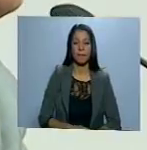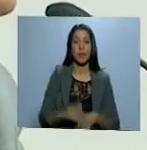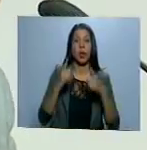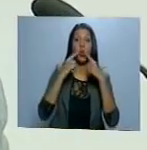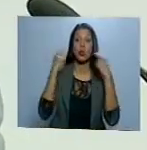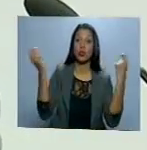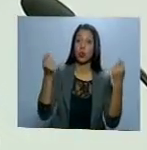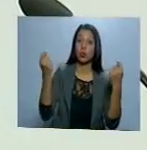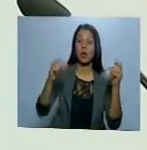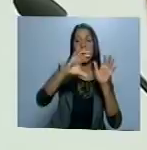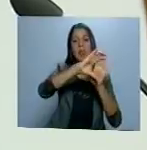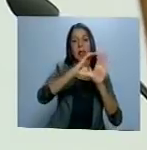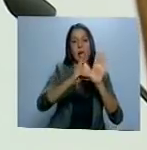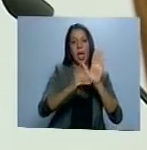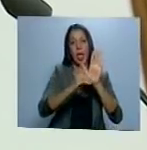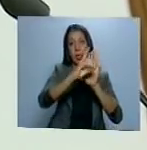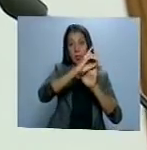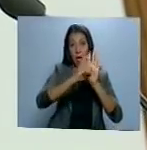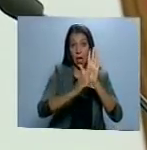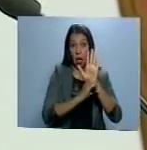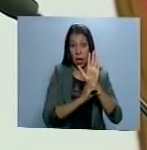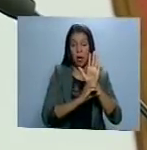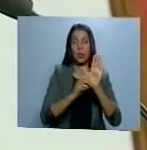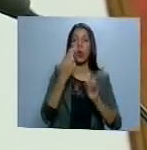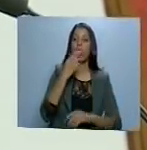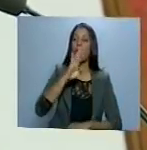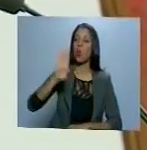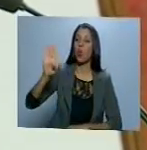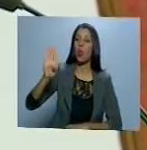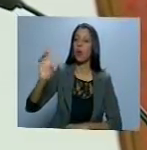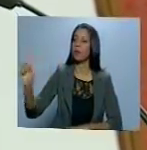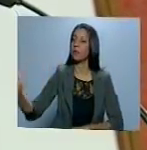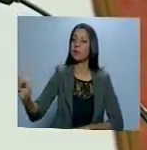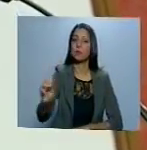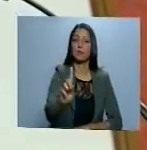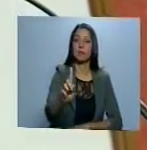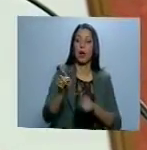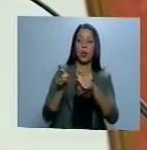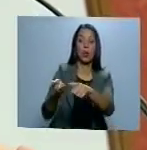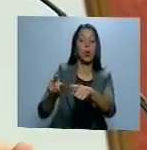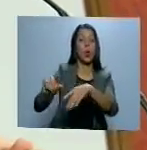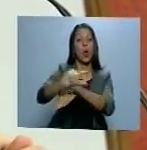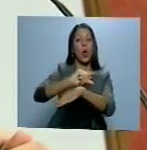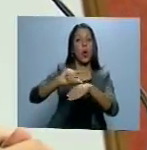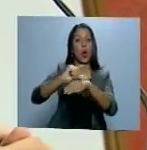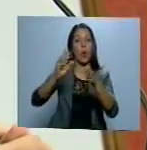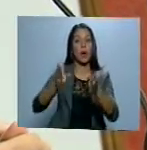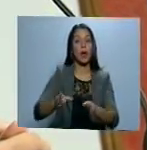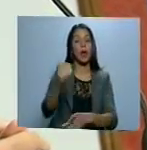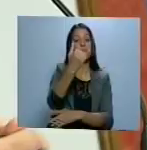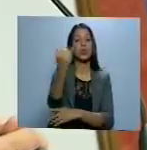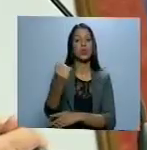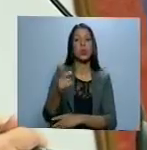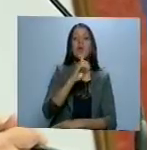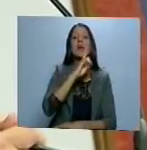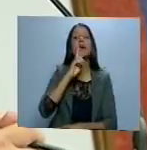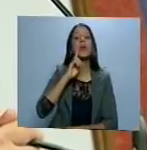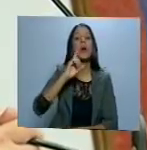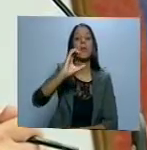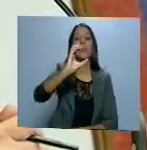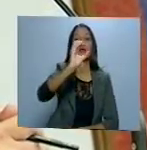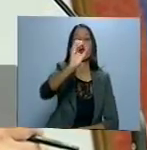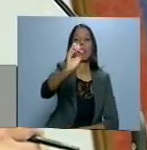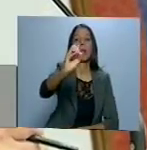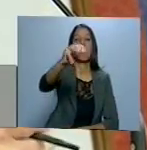Decreto constituyente mediante el cual se juramenta al ciudadano Omar José Prieto Fernández, gobernador